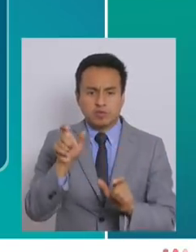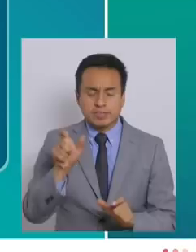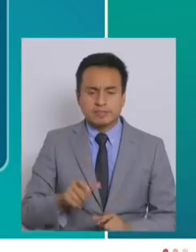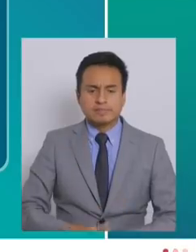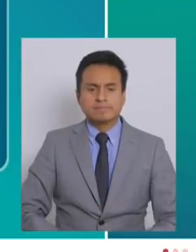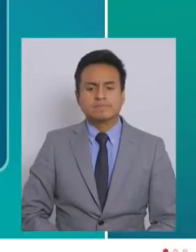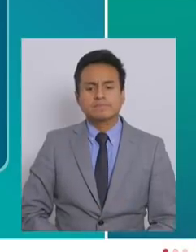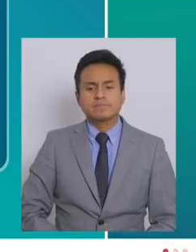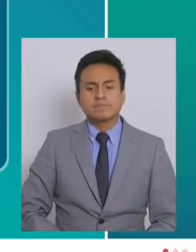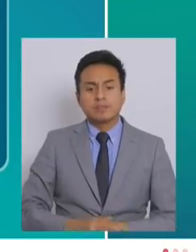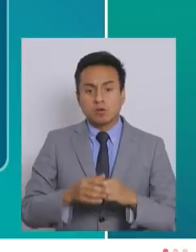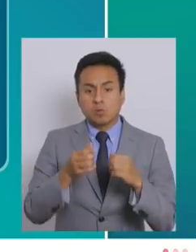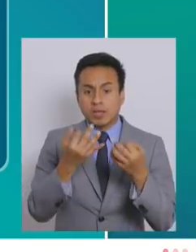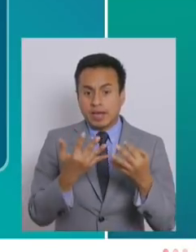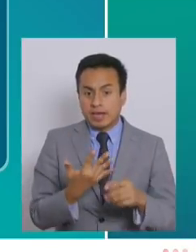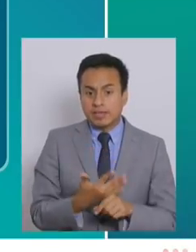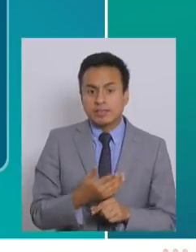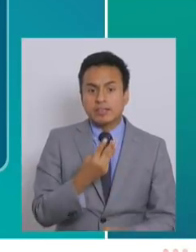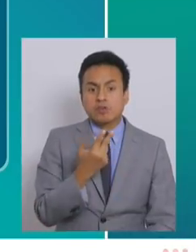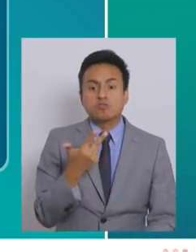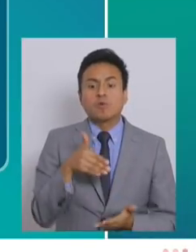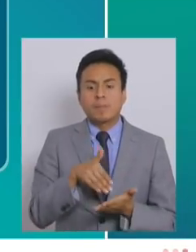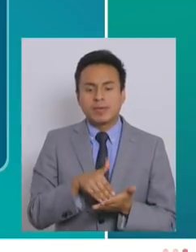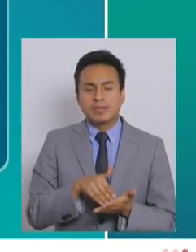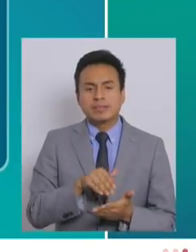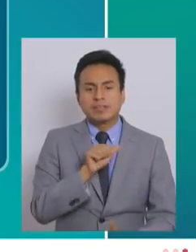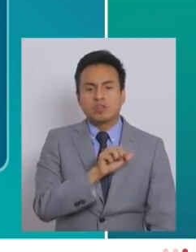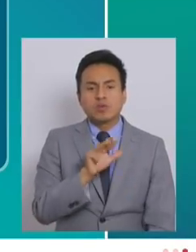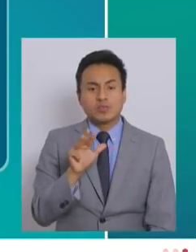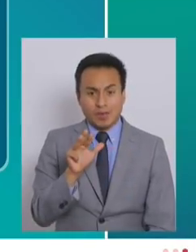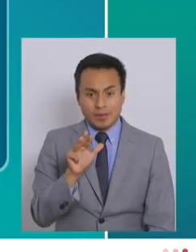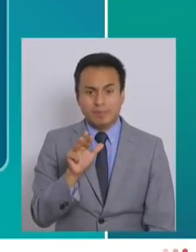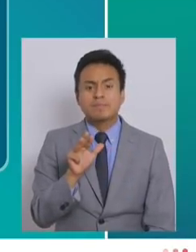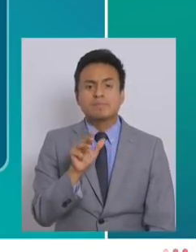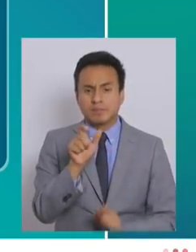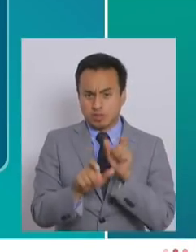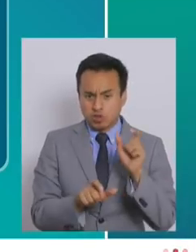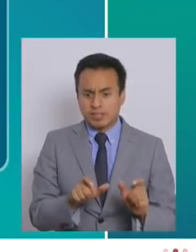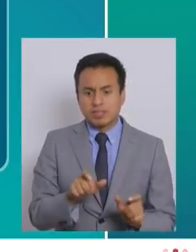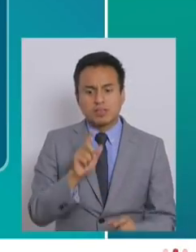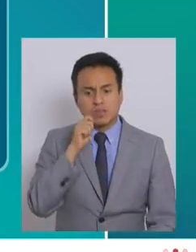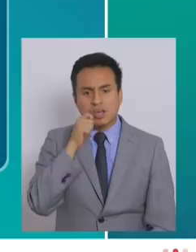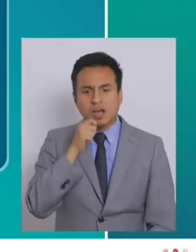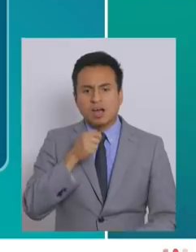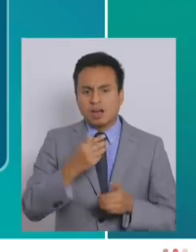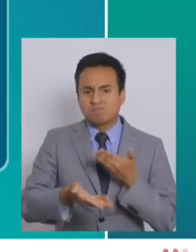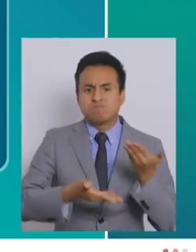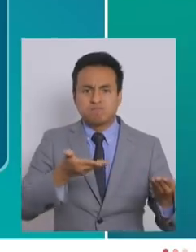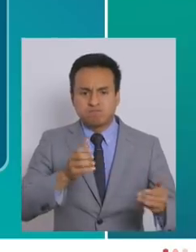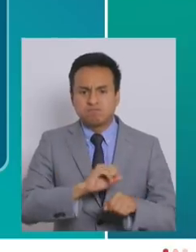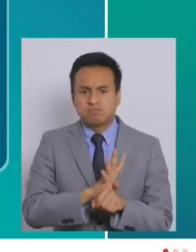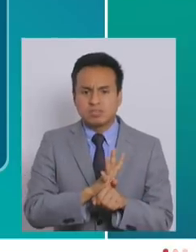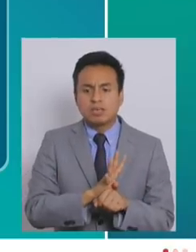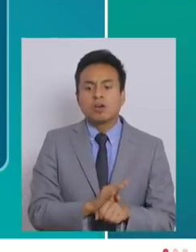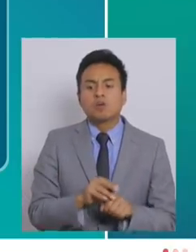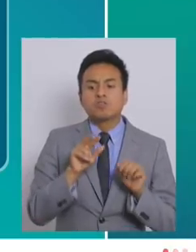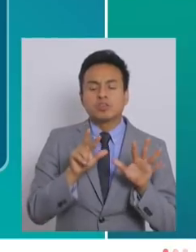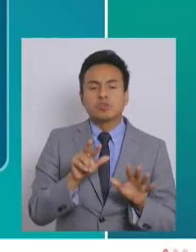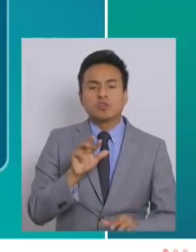de las cuales 38 mil 699 son casos activos y